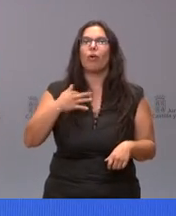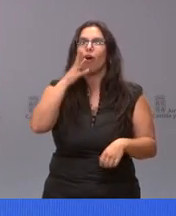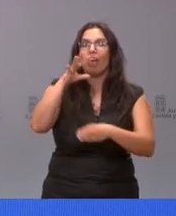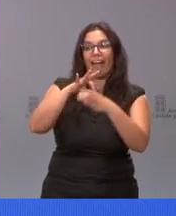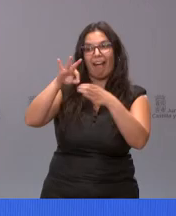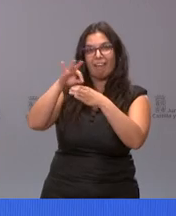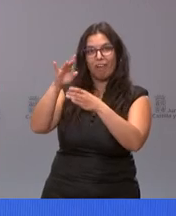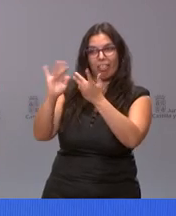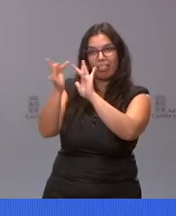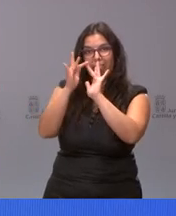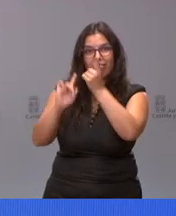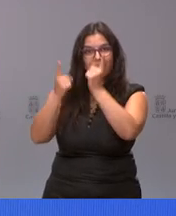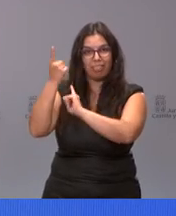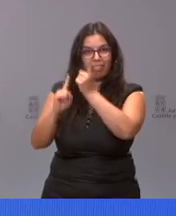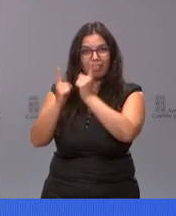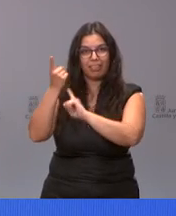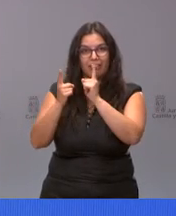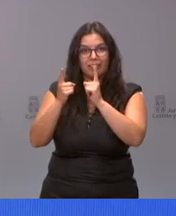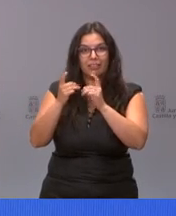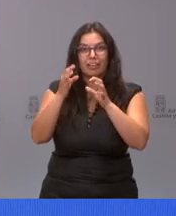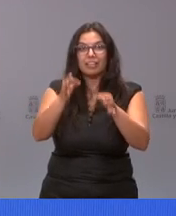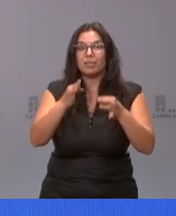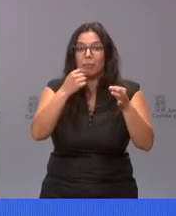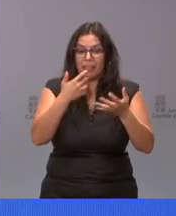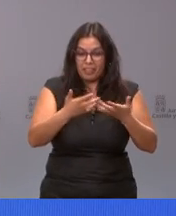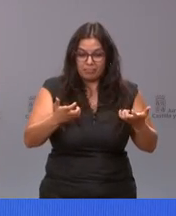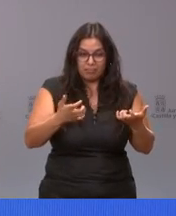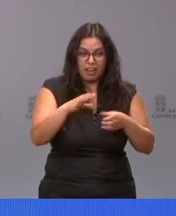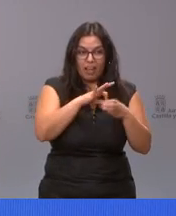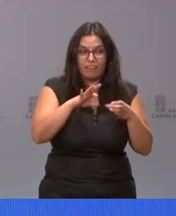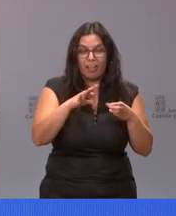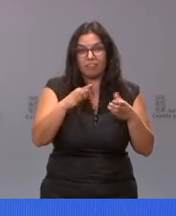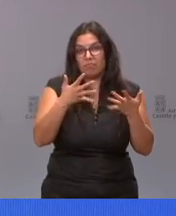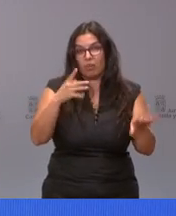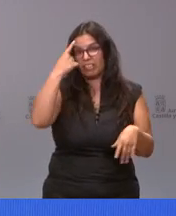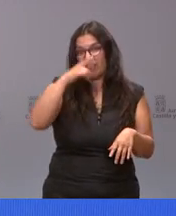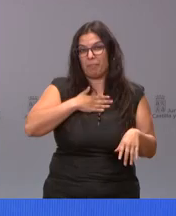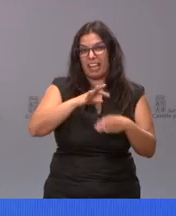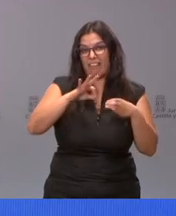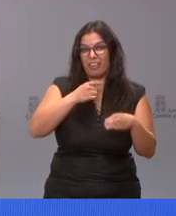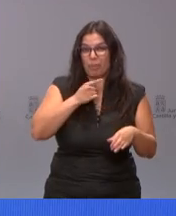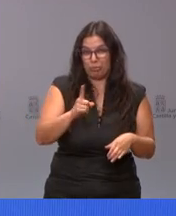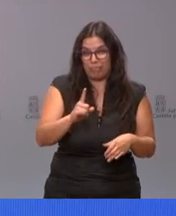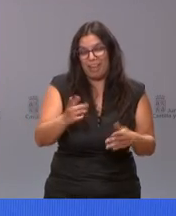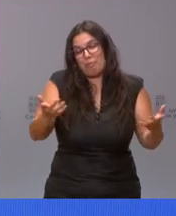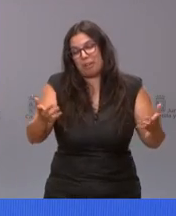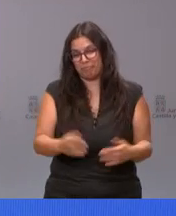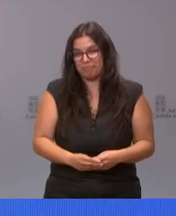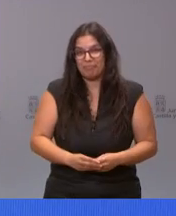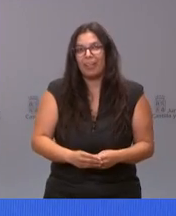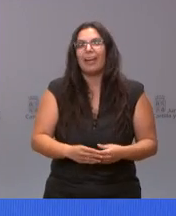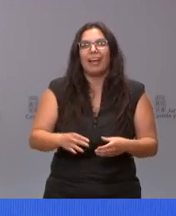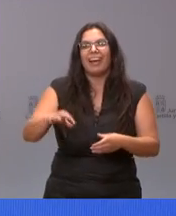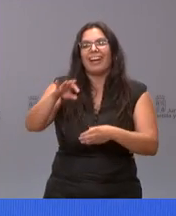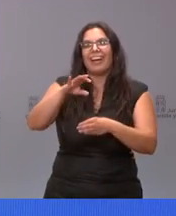café. Me ponen siempre tomar un café, aunque todo el mundo sabe que no me gusta el café, pero bueno, tomar algo